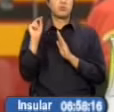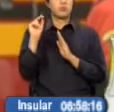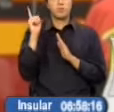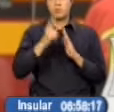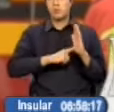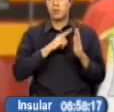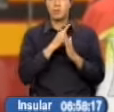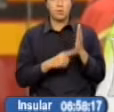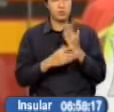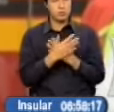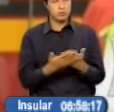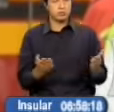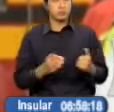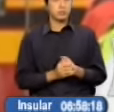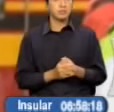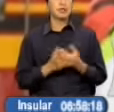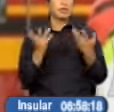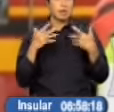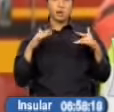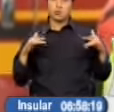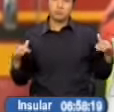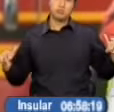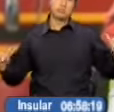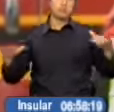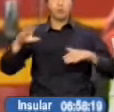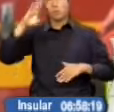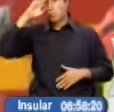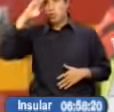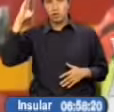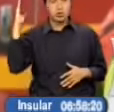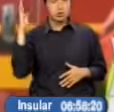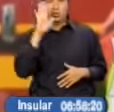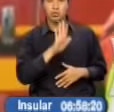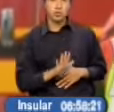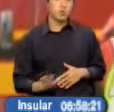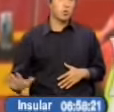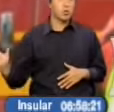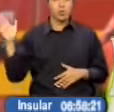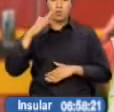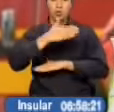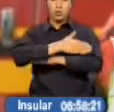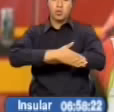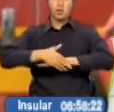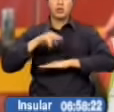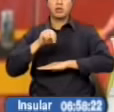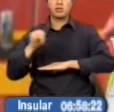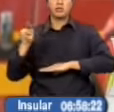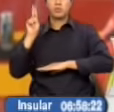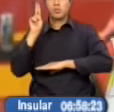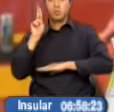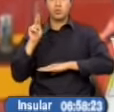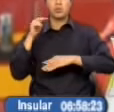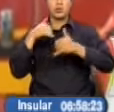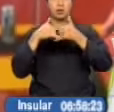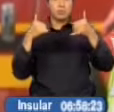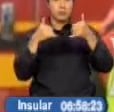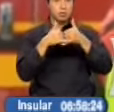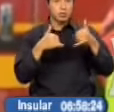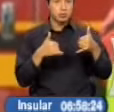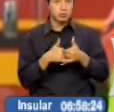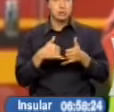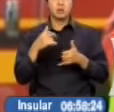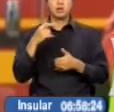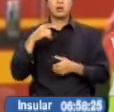por la situación están desplegados personal policial en todo el bulevar de las naciones unidas- de los centros comerciales como el